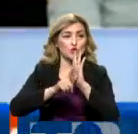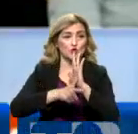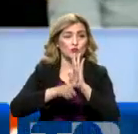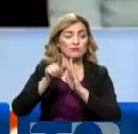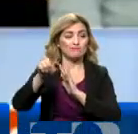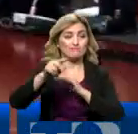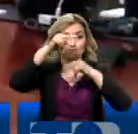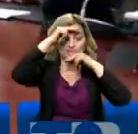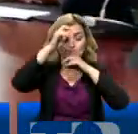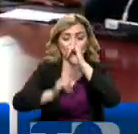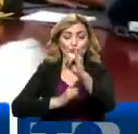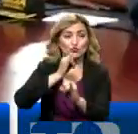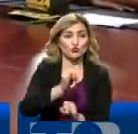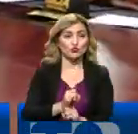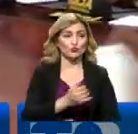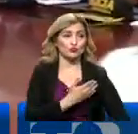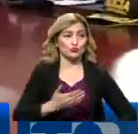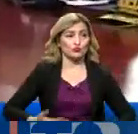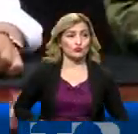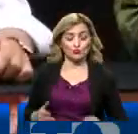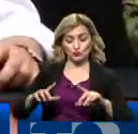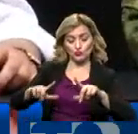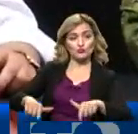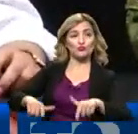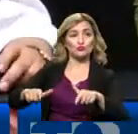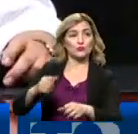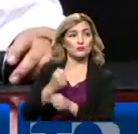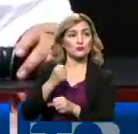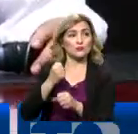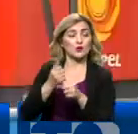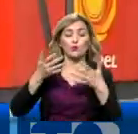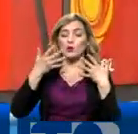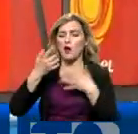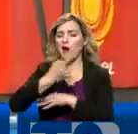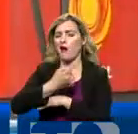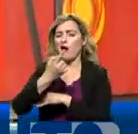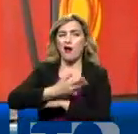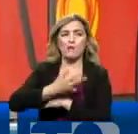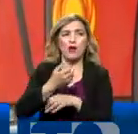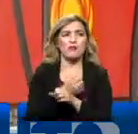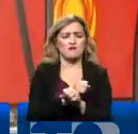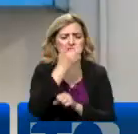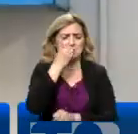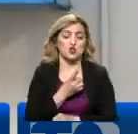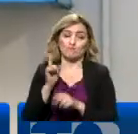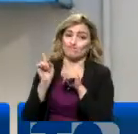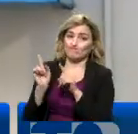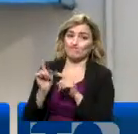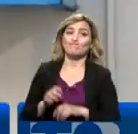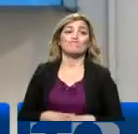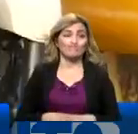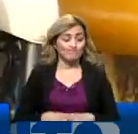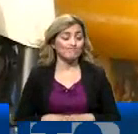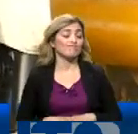televisiva internacional. En él, el presidente Lenín Moreno, que despacha en Guayaquil hace varios días, defendió nuevamente la decisión tomada de eliminar